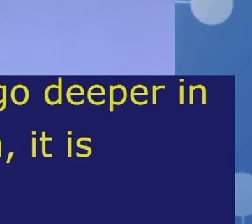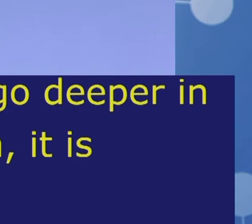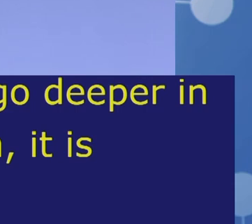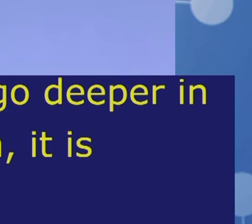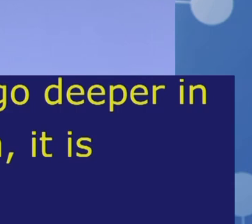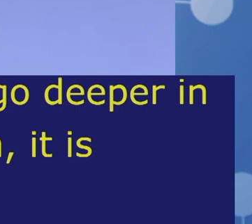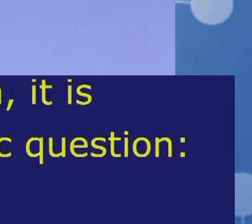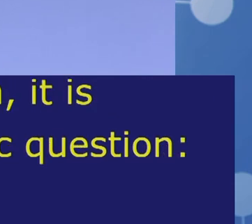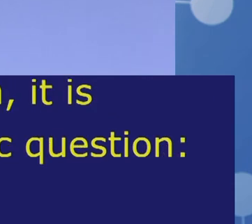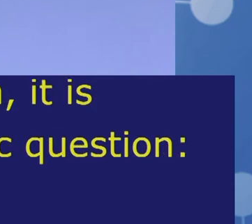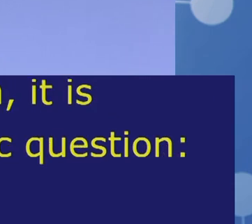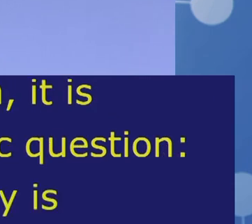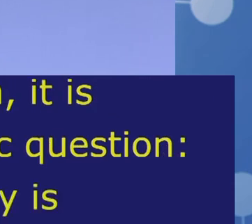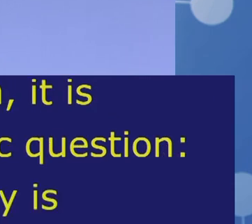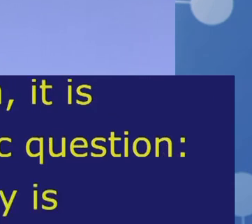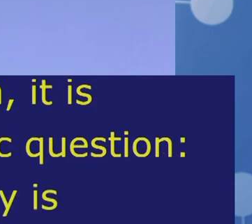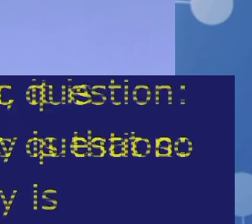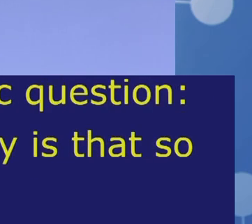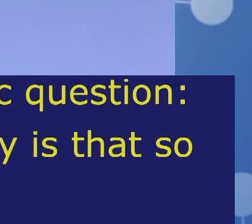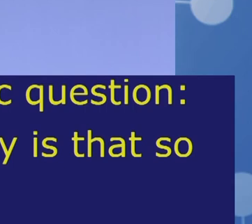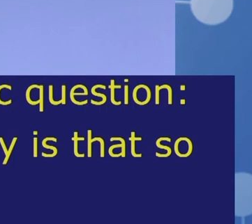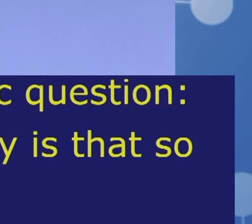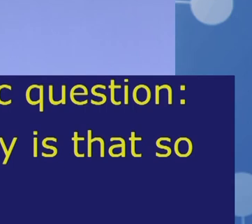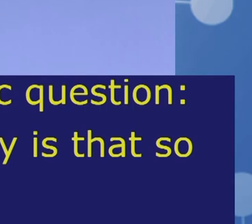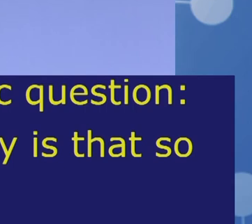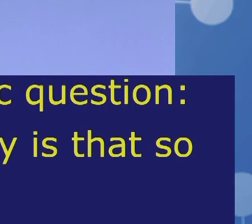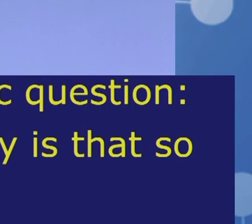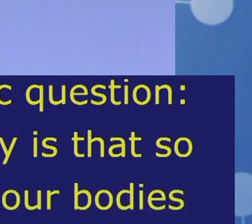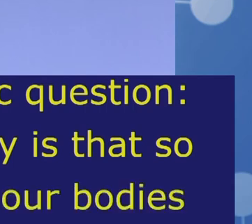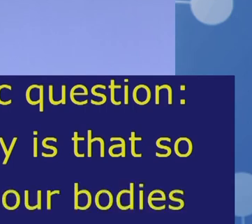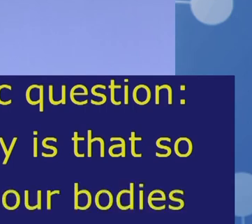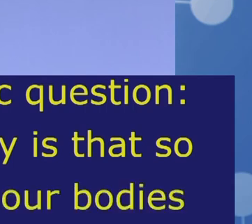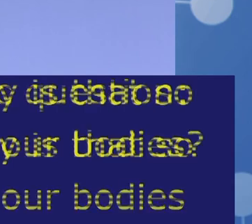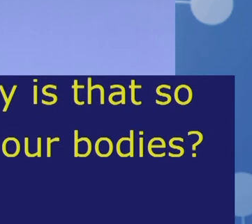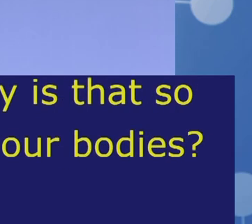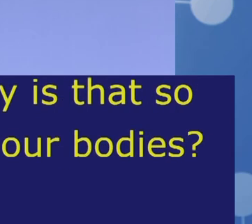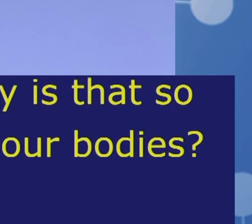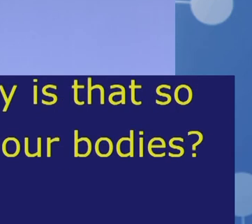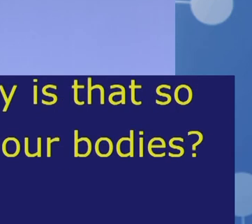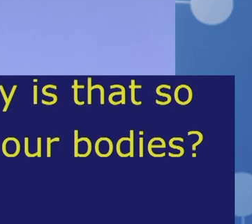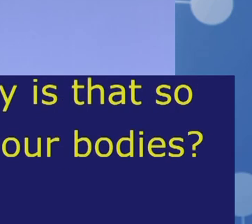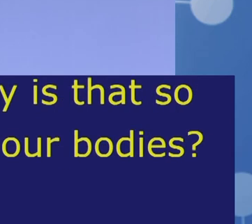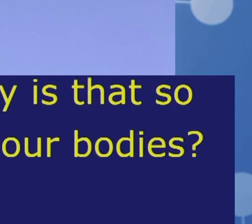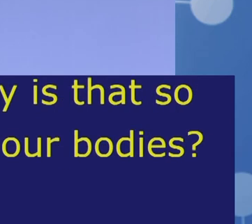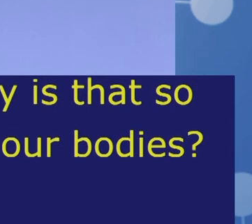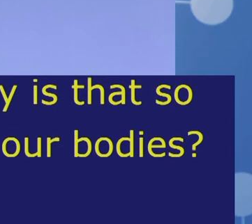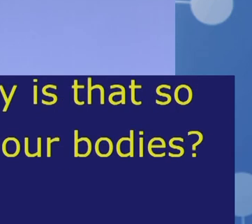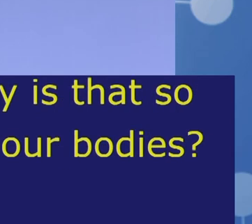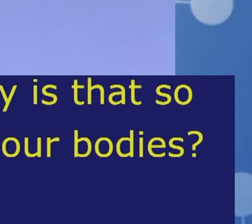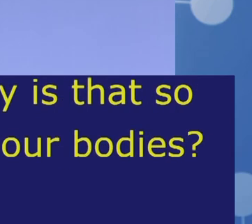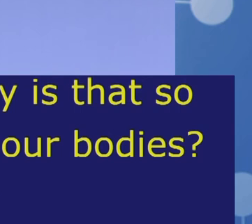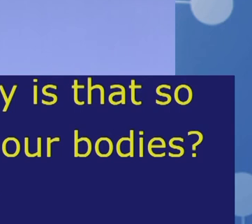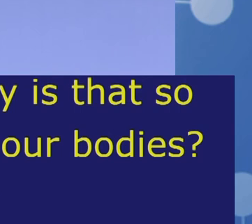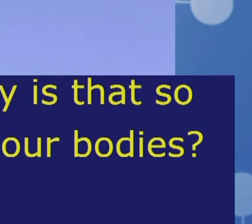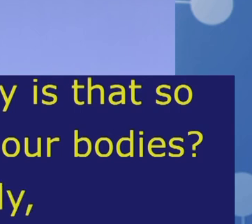huir a estos sonidos. Aunque nos tapemos los oídos, nos llega la música y los sonidos. Y si pensamos en la